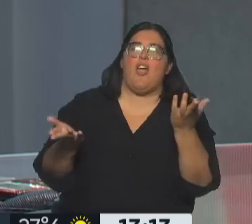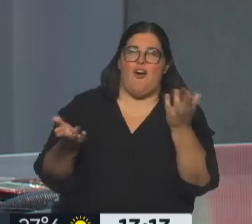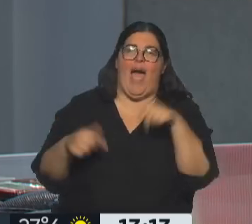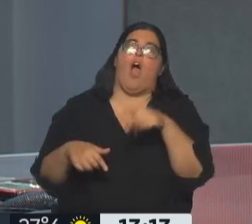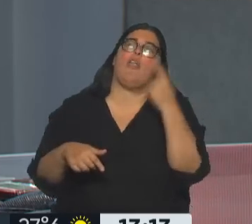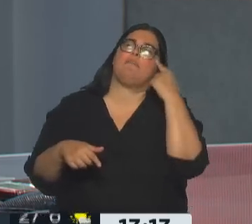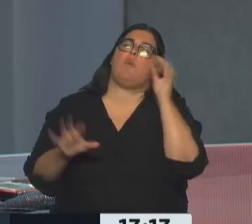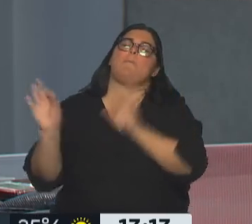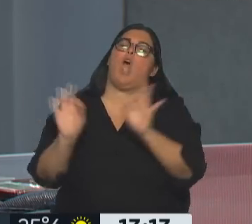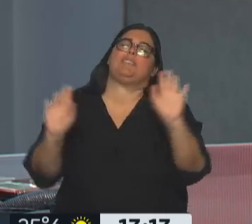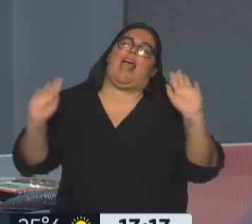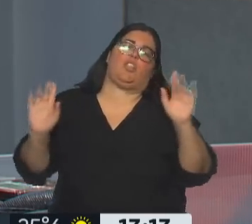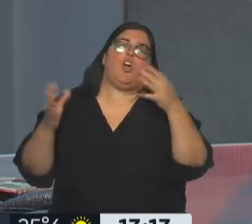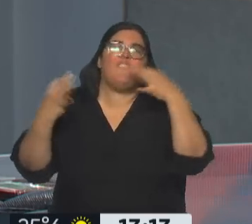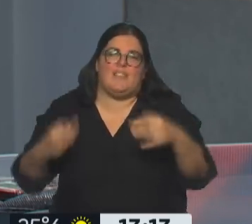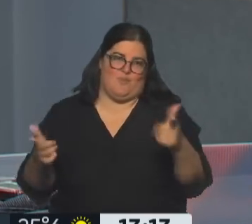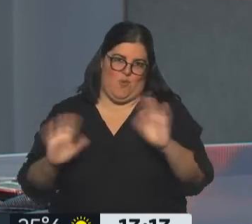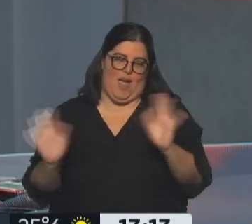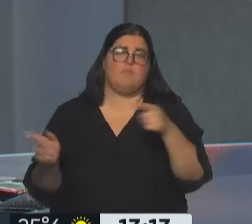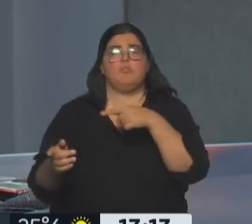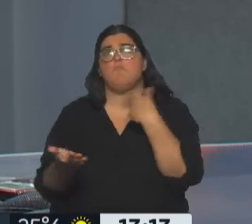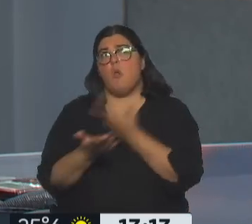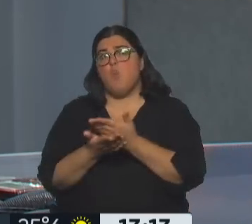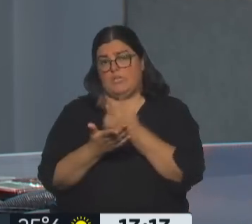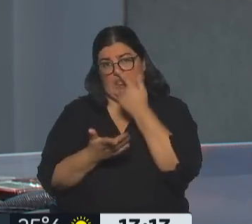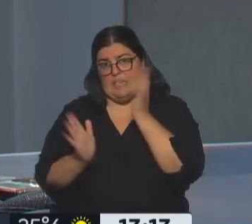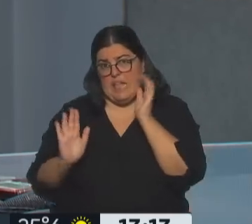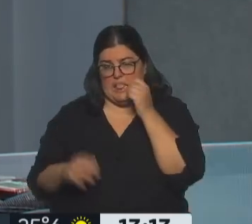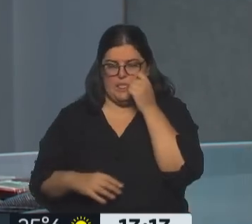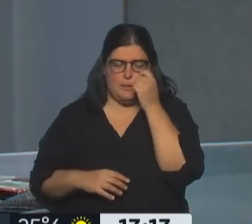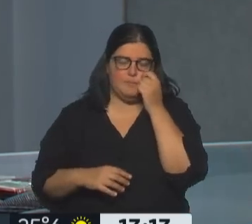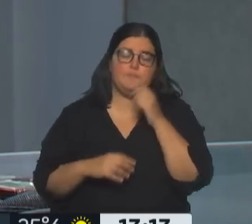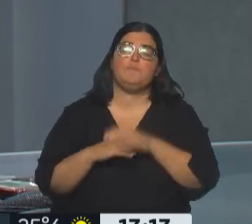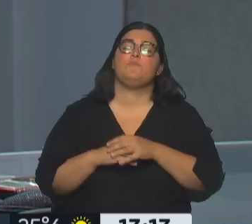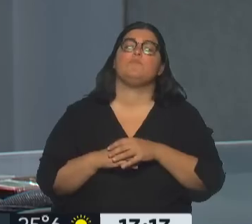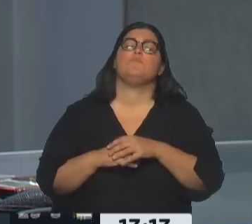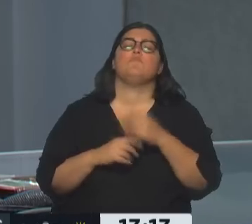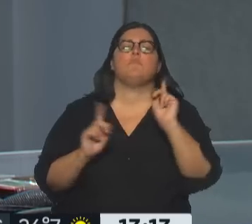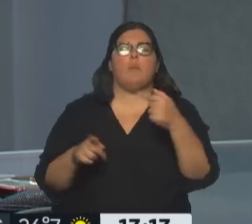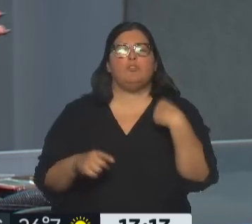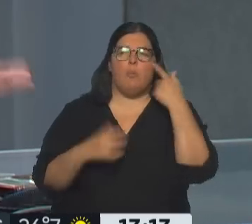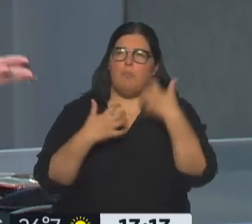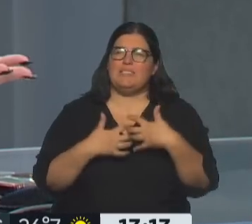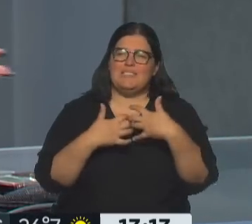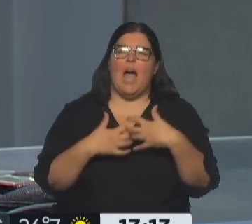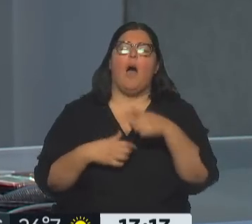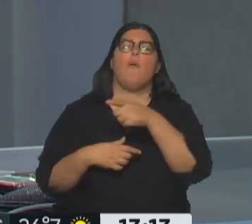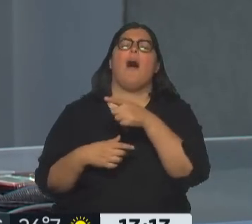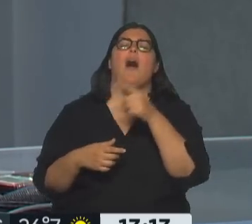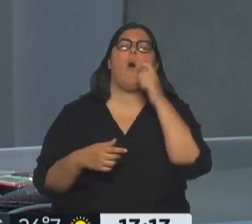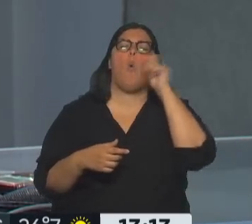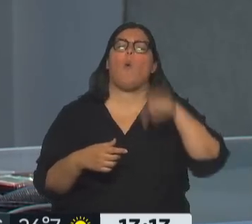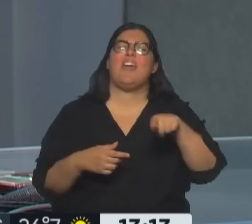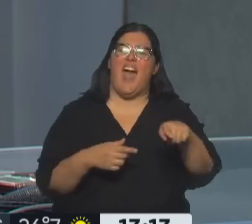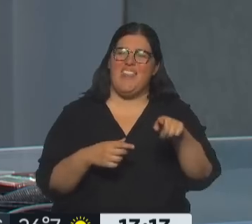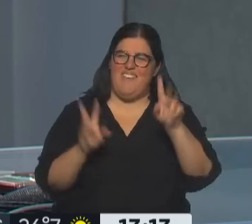Claro. Exacto, pero bueno, por supuesto como propuesta es interesante. Y por otro lado, pensaba con respecto al tema de Ucrania, ¿no? Que era un